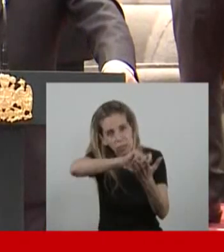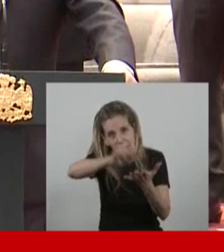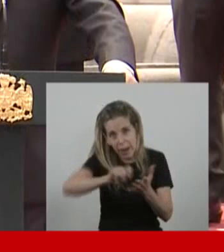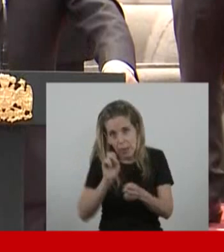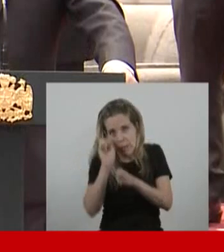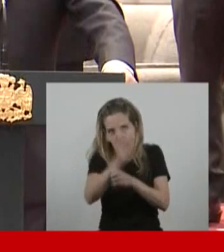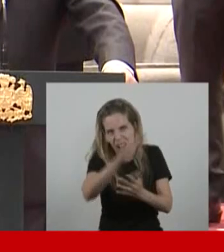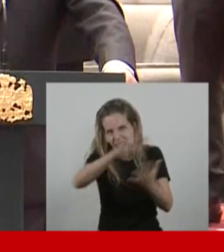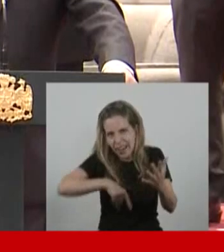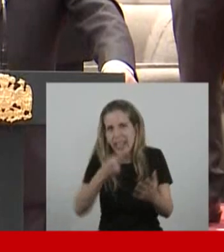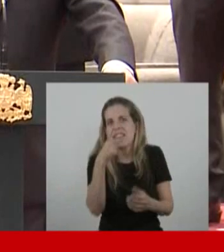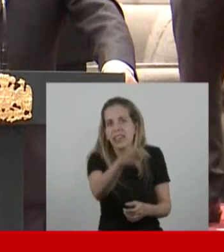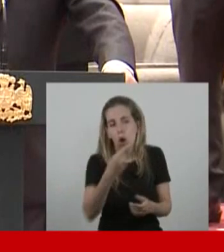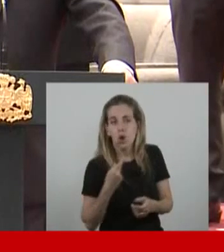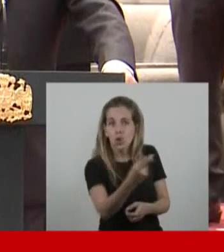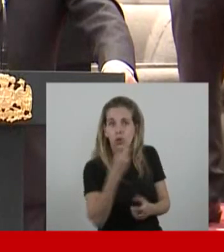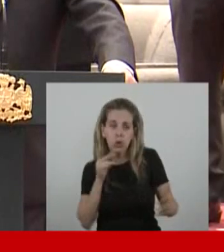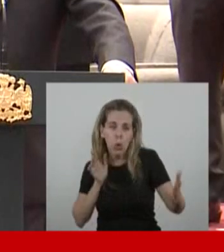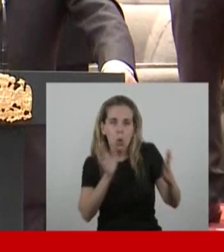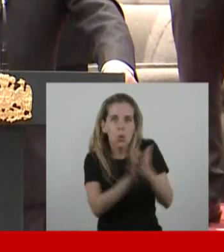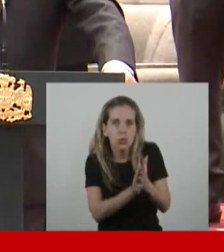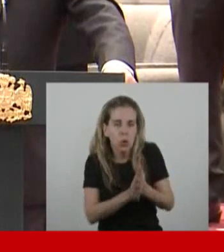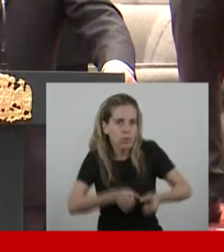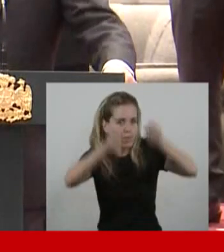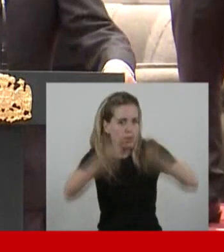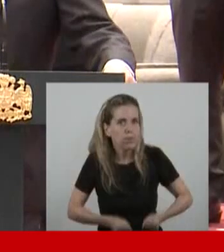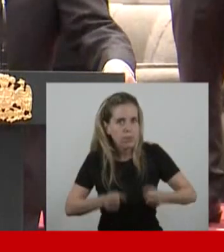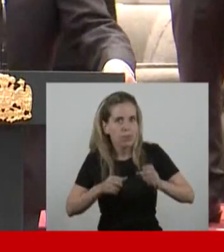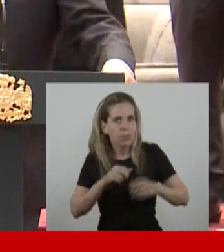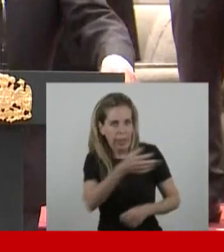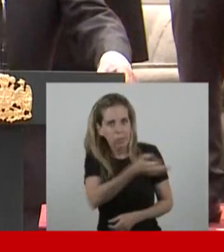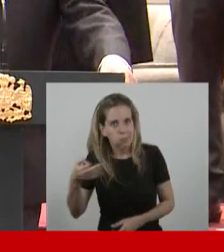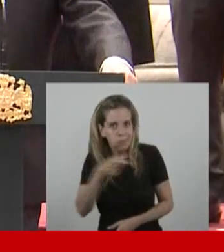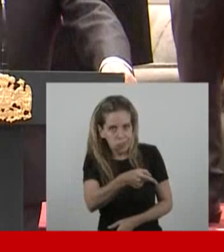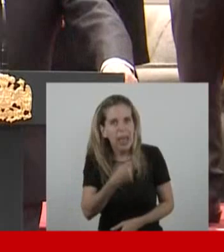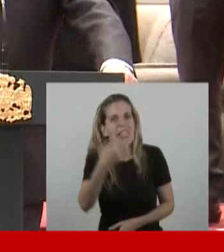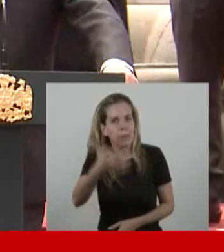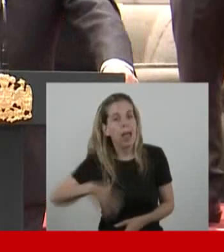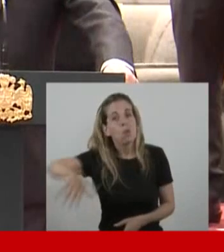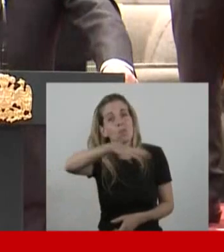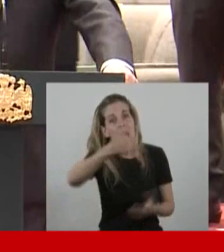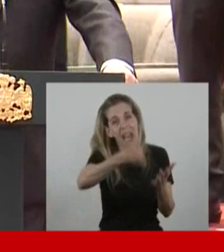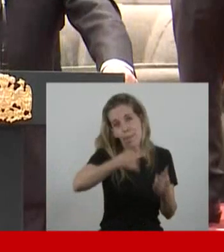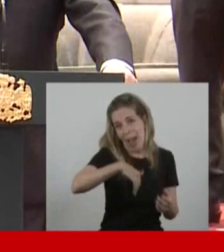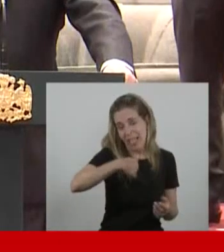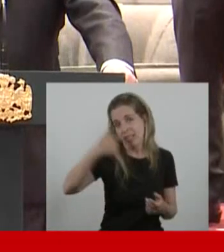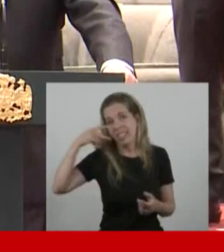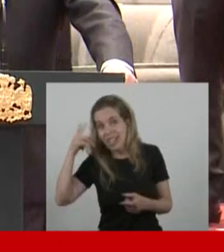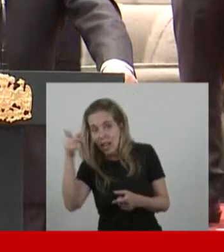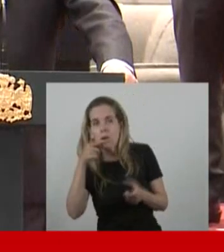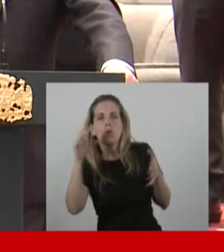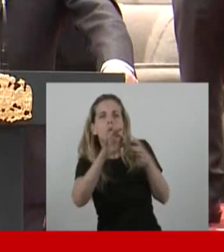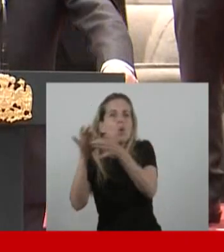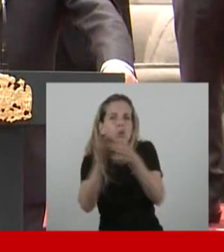dijo: juntos somos invencibles. Y tenía razón. La unidad de nuestros pueblos nos hace muy fuertes, nos